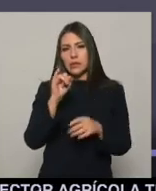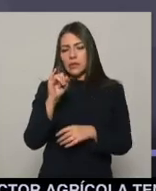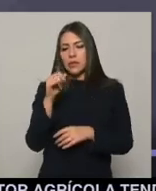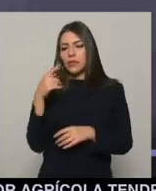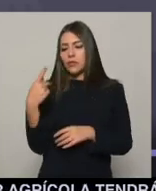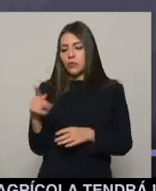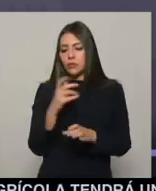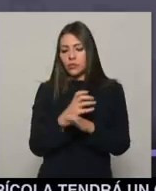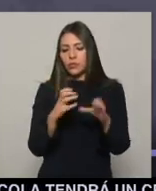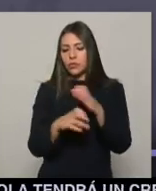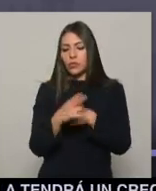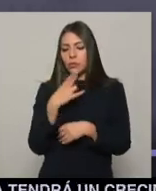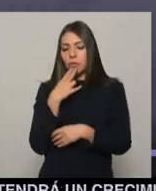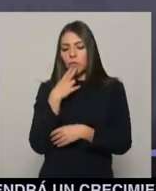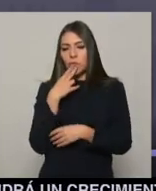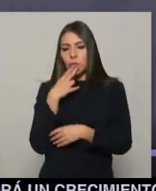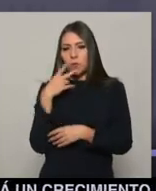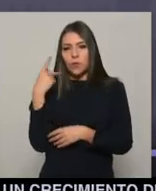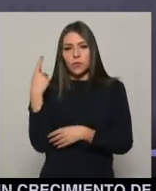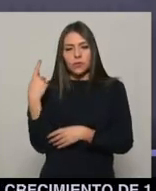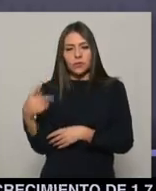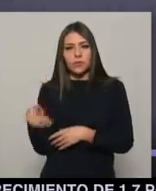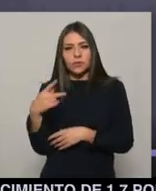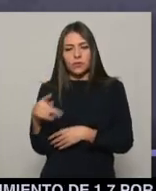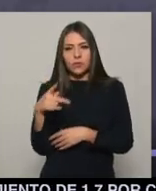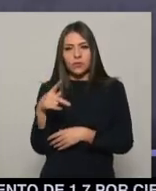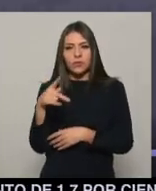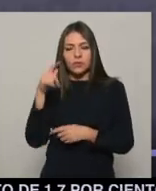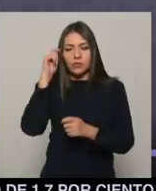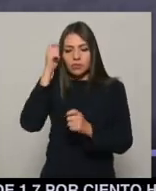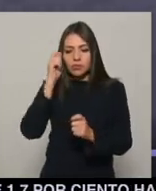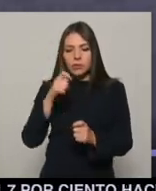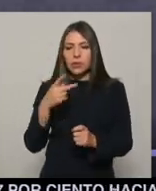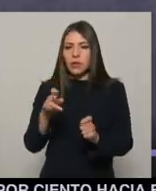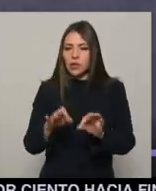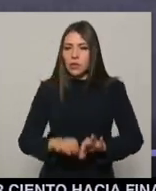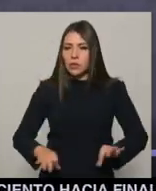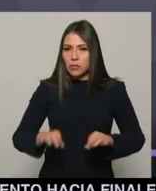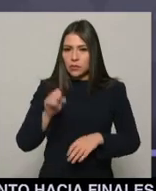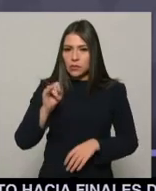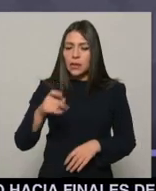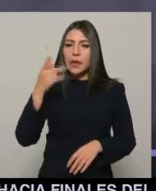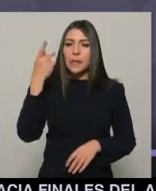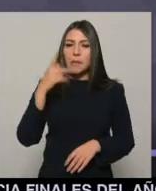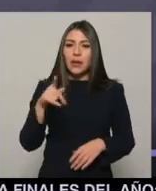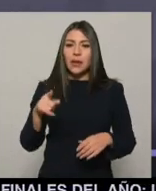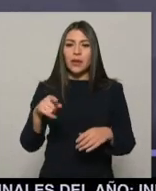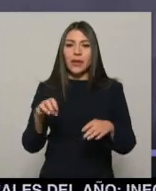importante, de ninguna manera Restauradoras con Glitter promueve